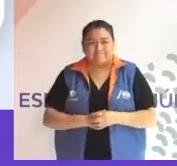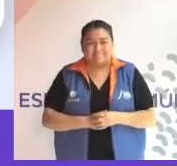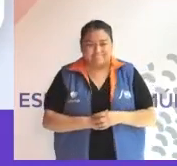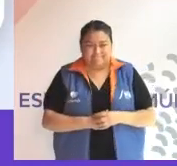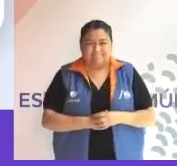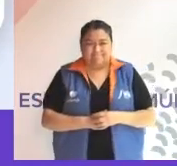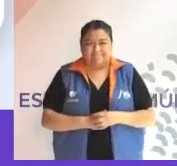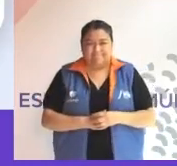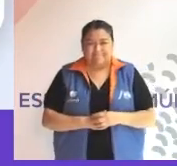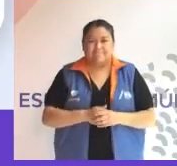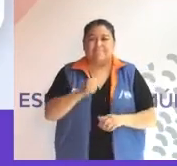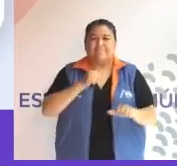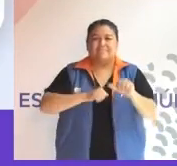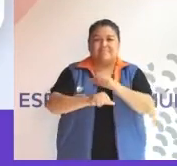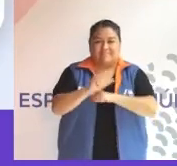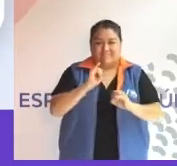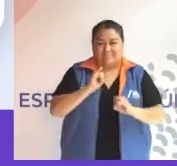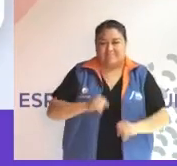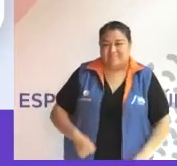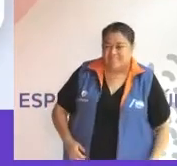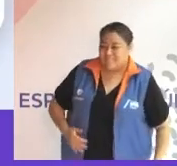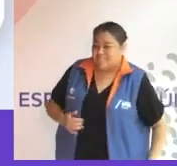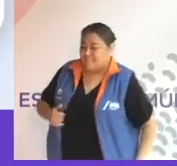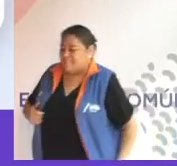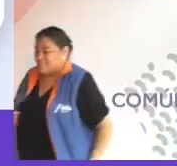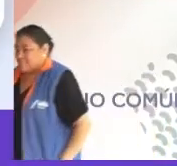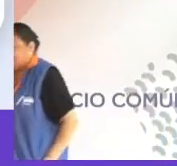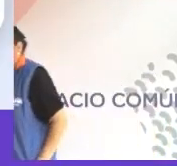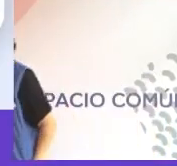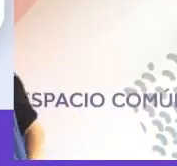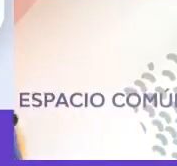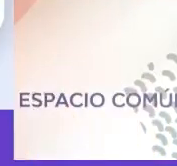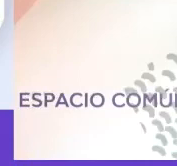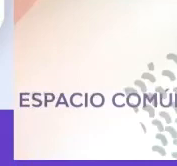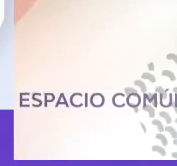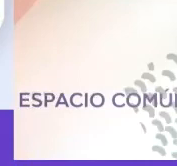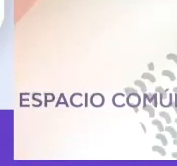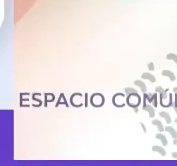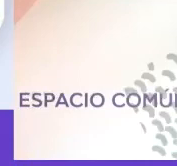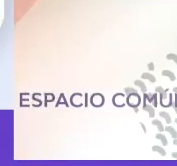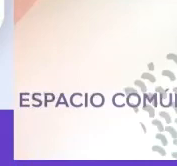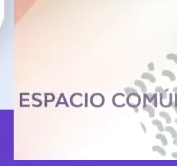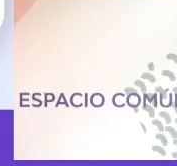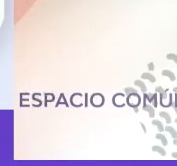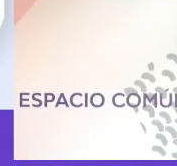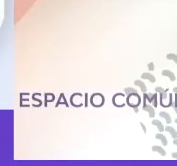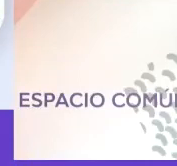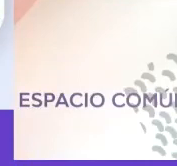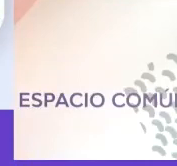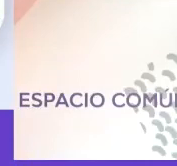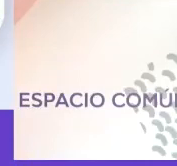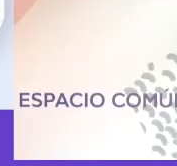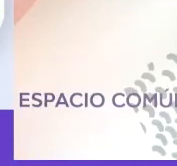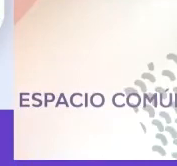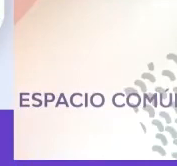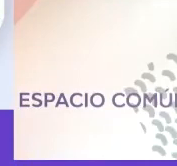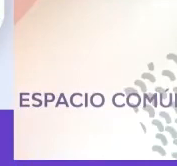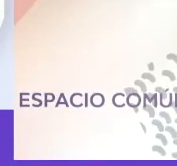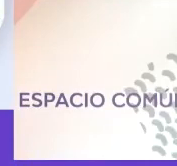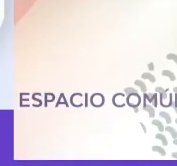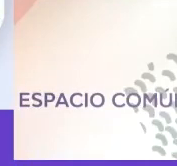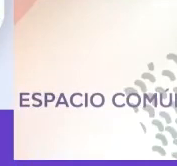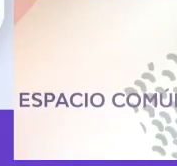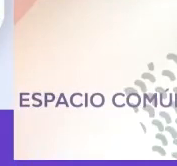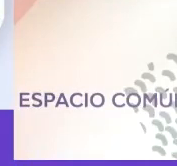Totalmente, muchas gracias. Y para continuar, vamos a tener nuevamente un breve receso de 20 minutos, pero les pedimos por favor